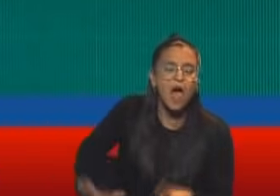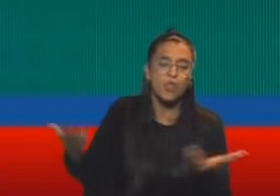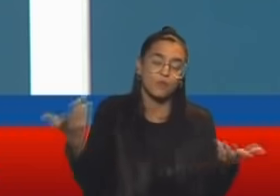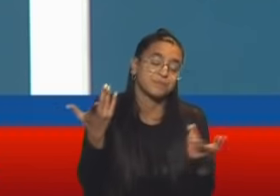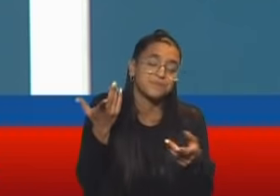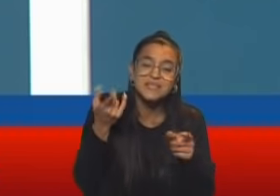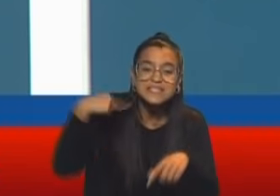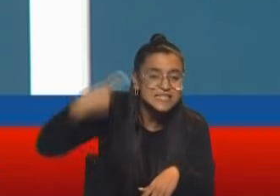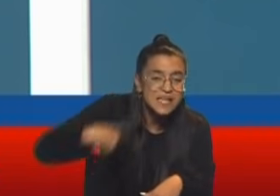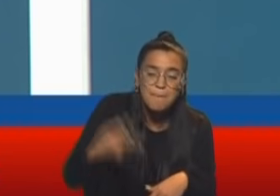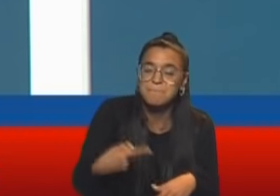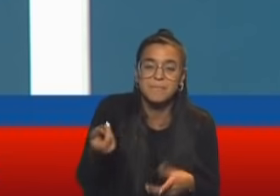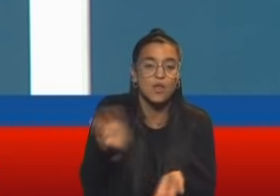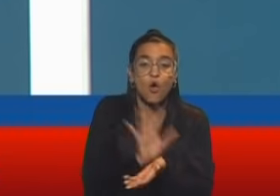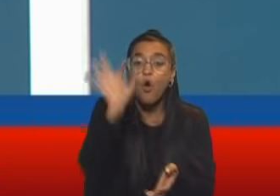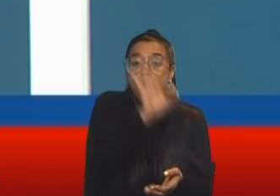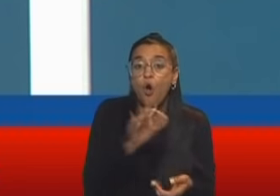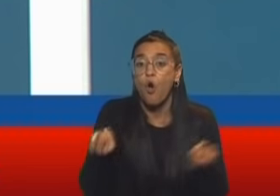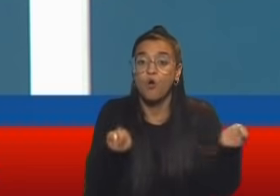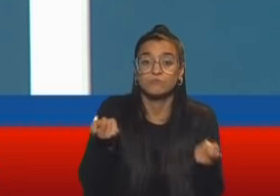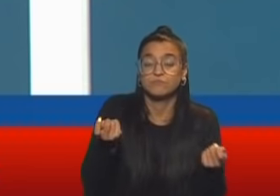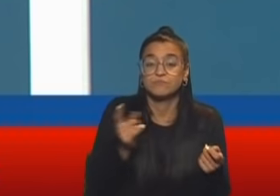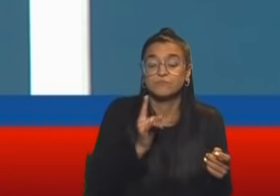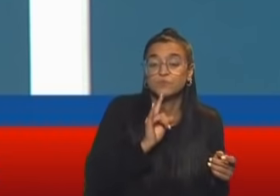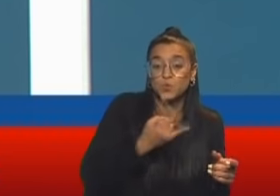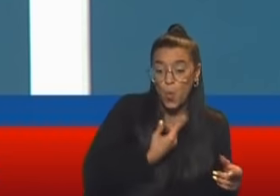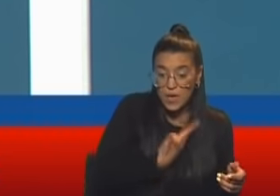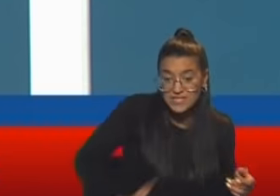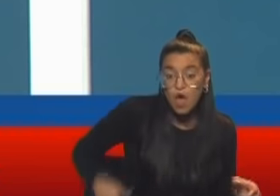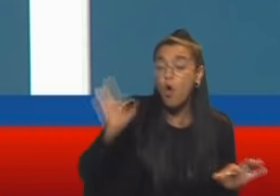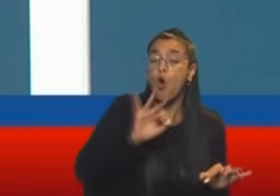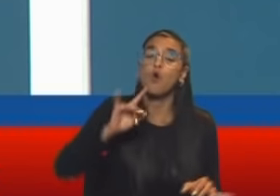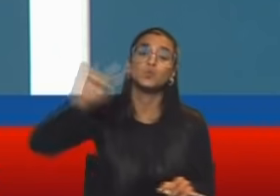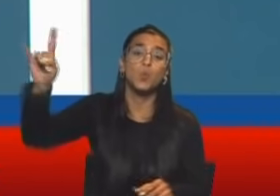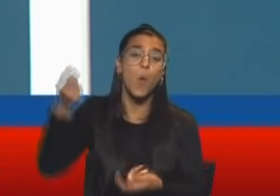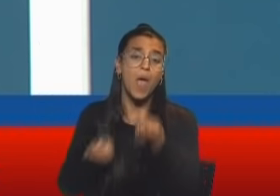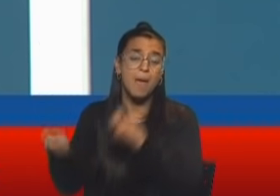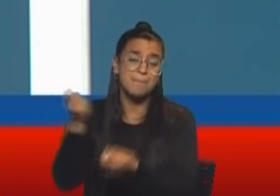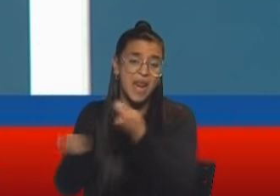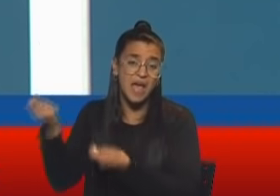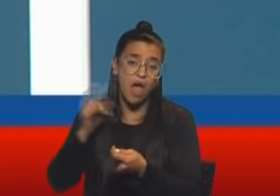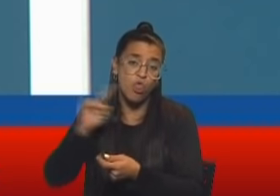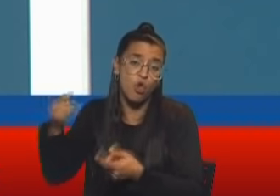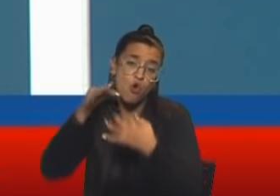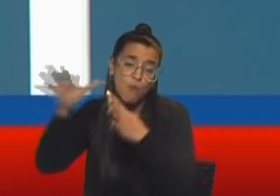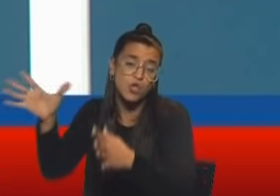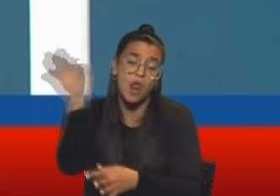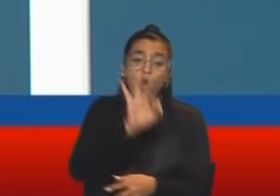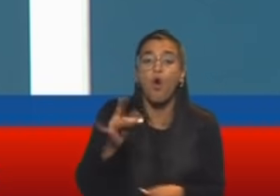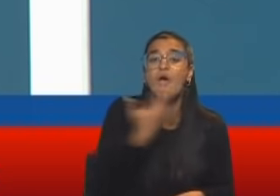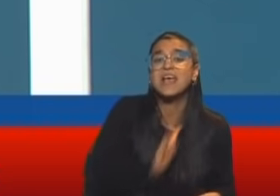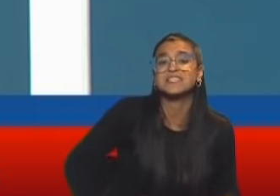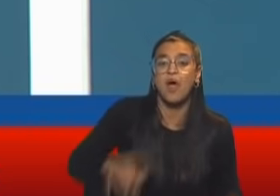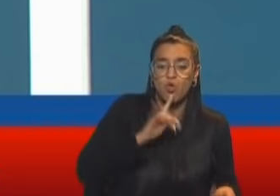siempre. O intervenís o no intervenís. O dejás que el mercado haga lo que quiera o intervenís a favor, como dice